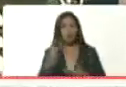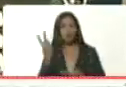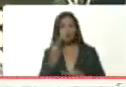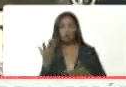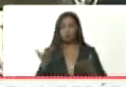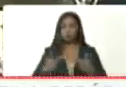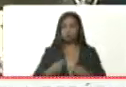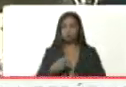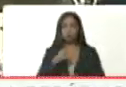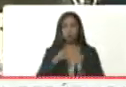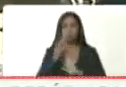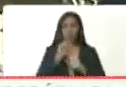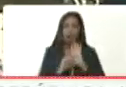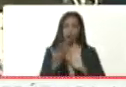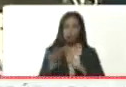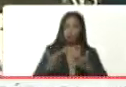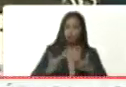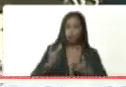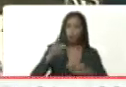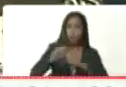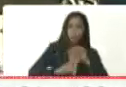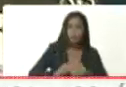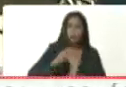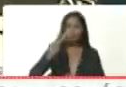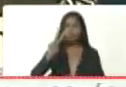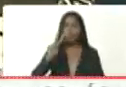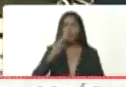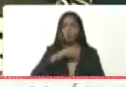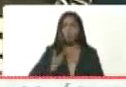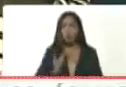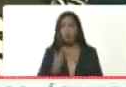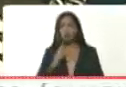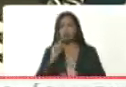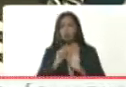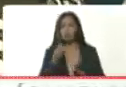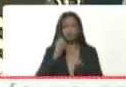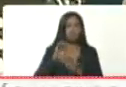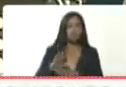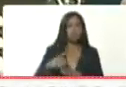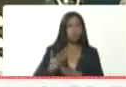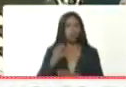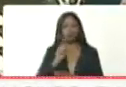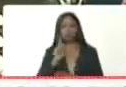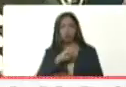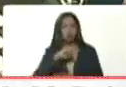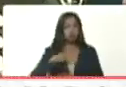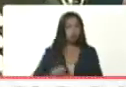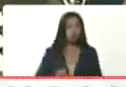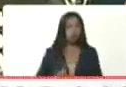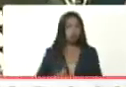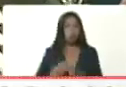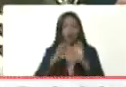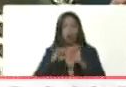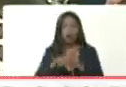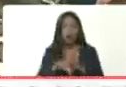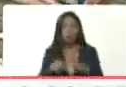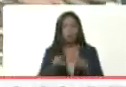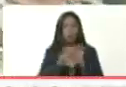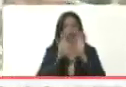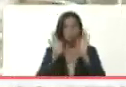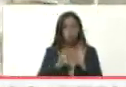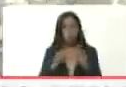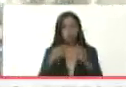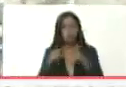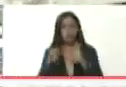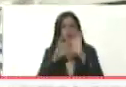amigo a agarrar cualquier equipo y medio tiene una falla los botas no nos tenemos las canaimas para imitar que